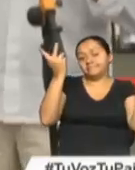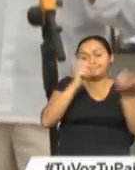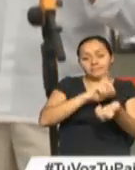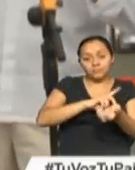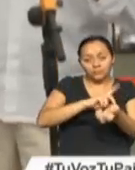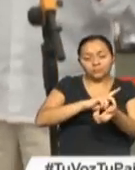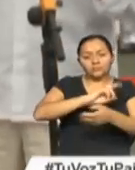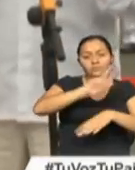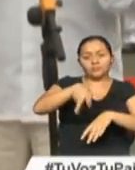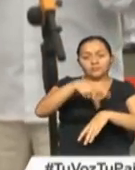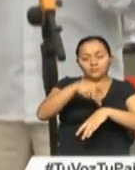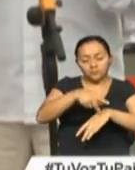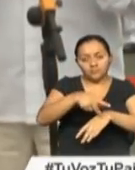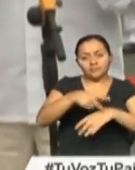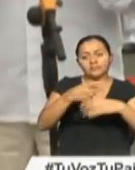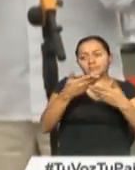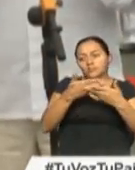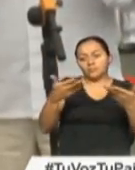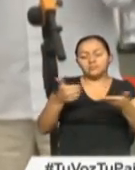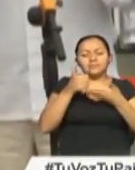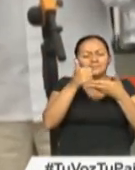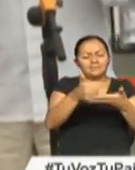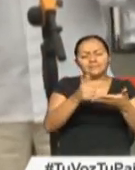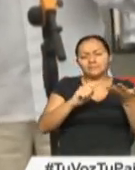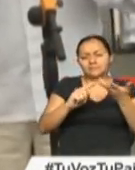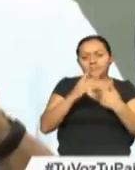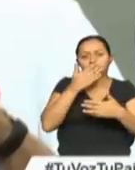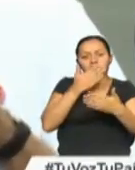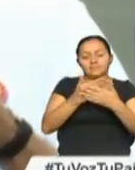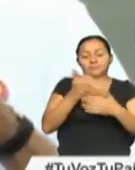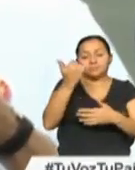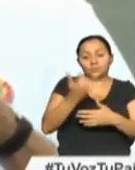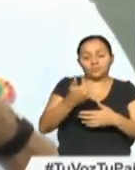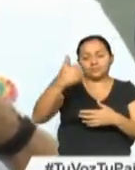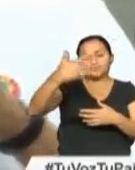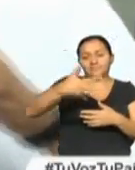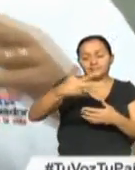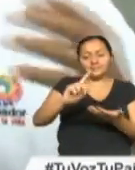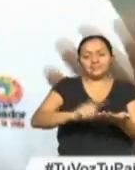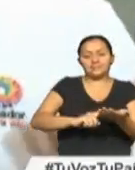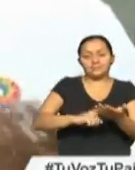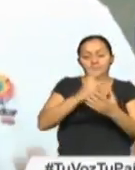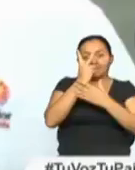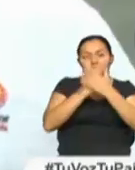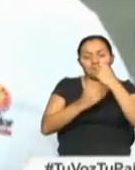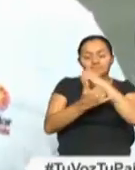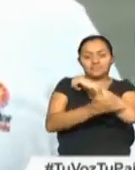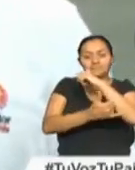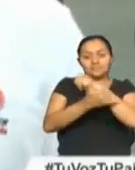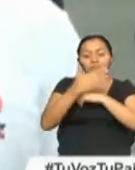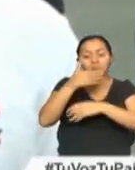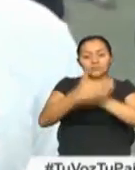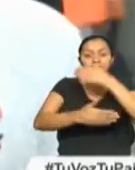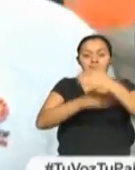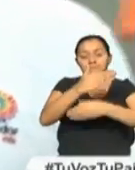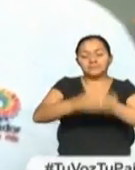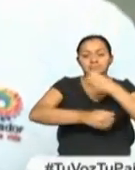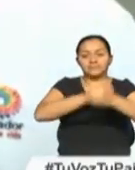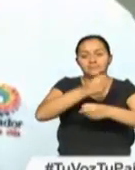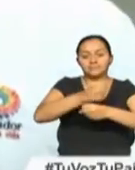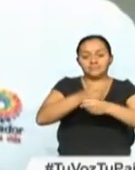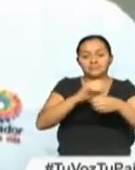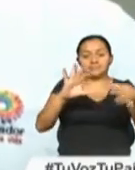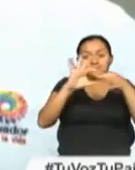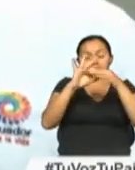momentos más difíciles. Muchas gracias. Este es el quinto gabinete binacional, una nueva forma de trabajar entre